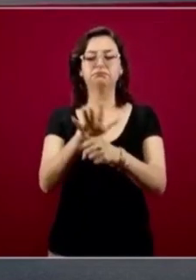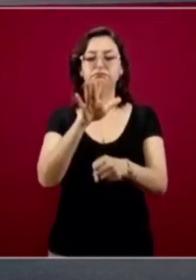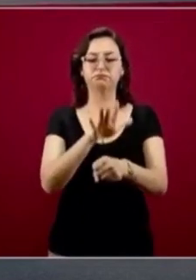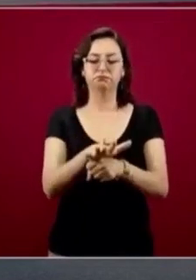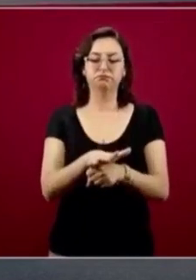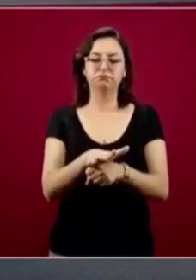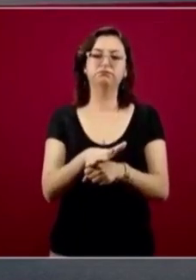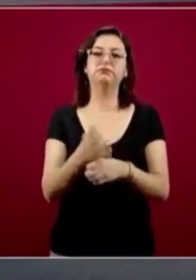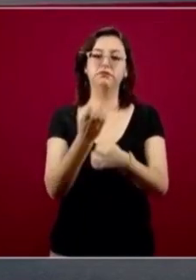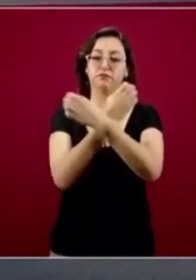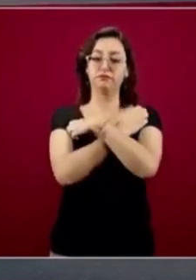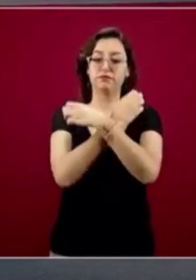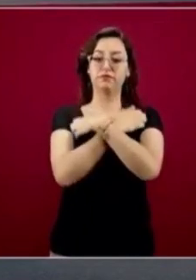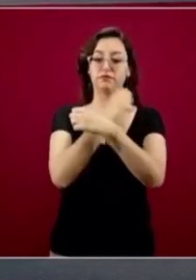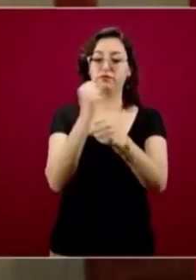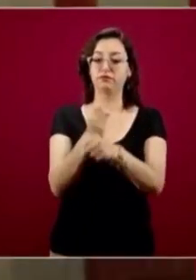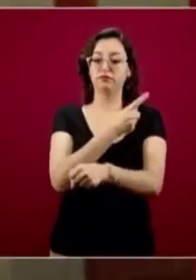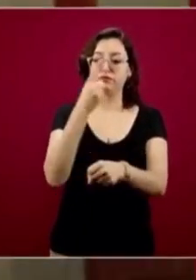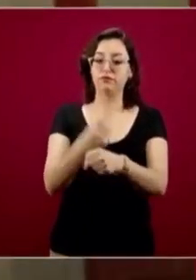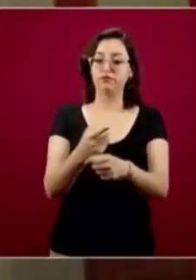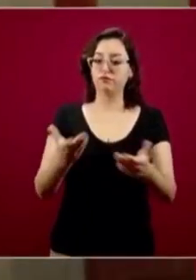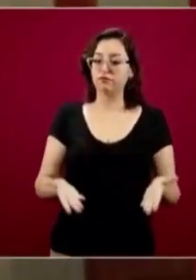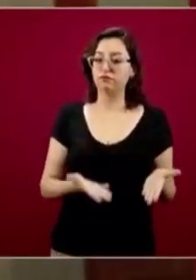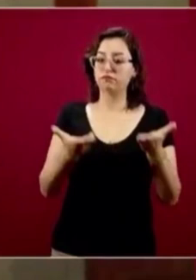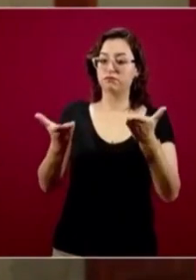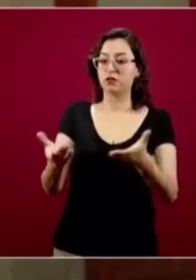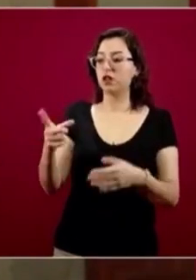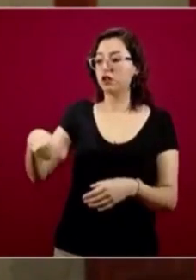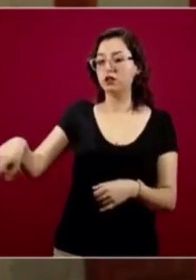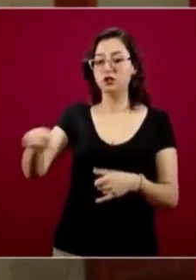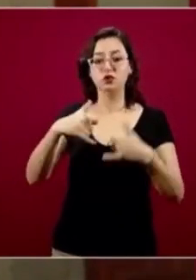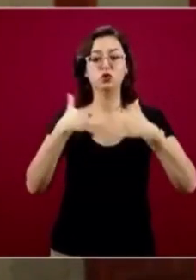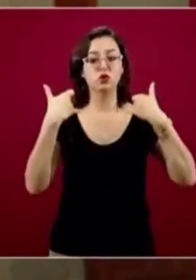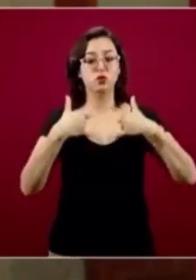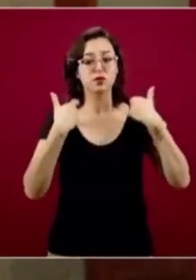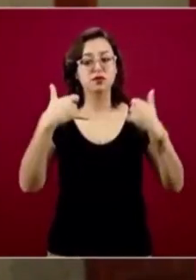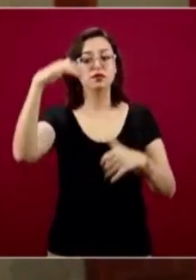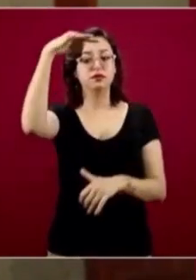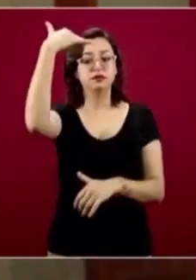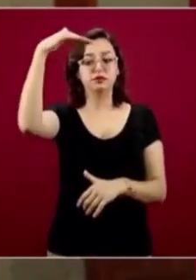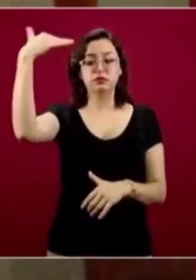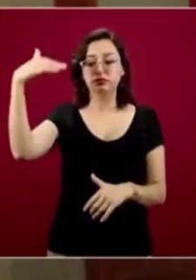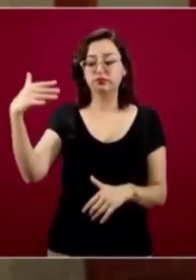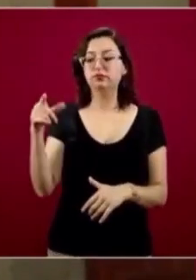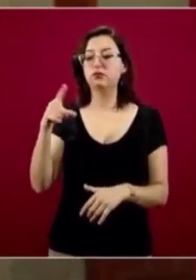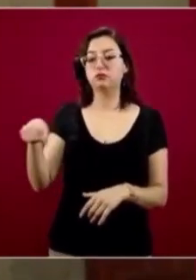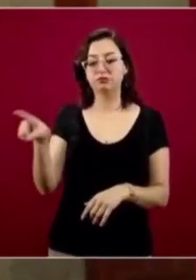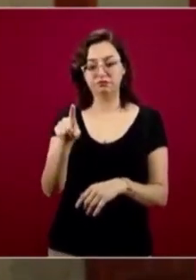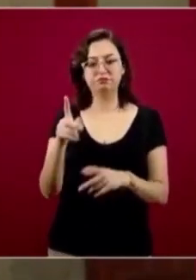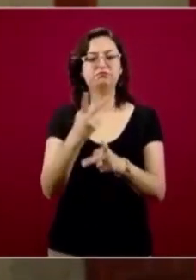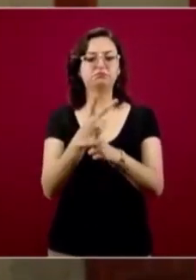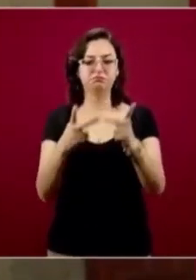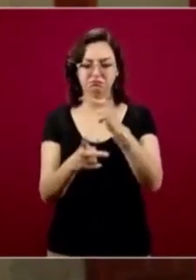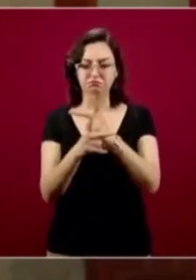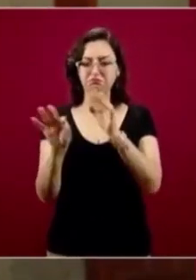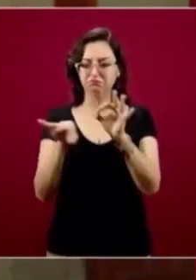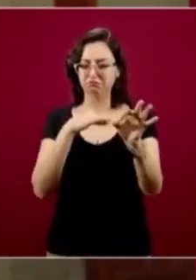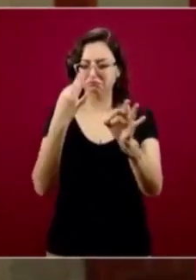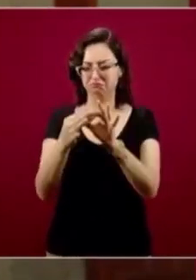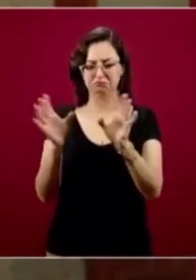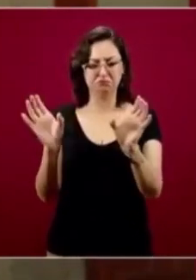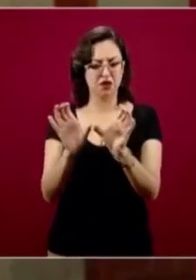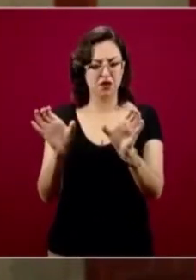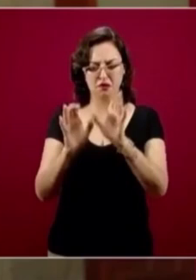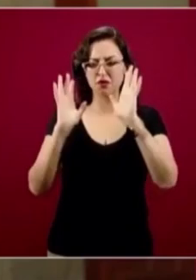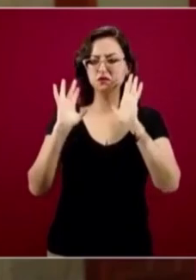educación a las personas, jóvenes y adultos, que tienen un certificado de bachillerato y que por diversas